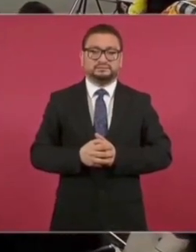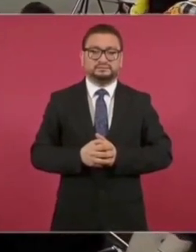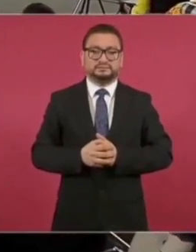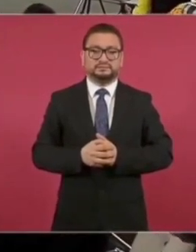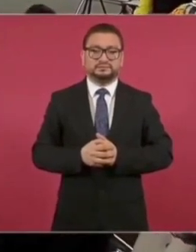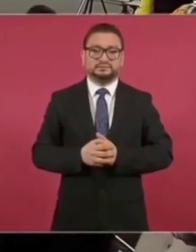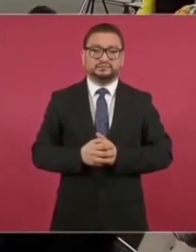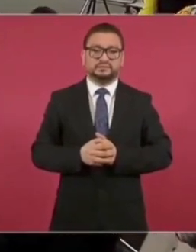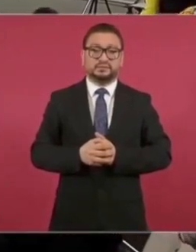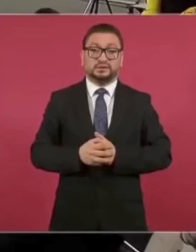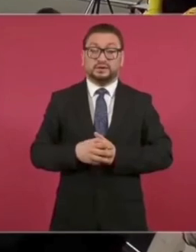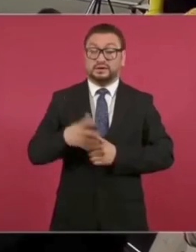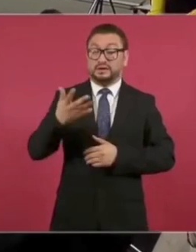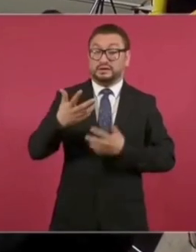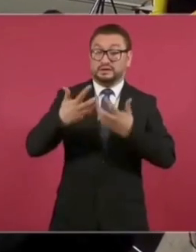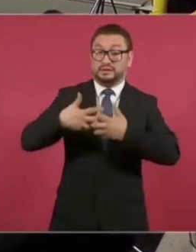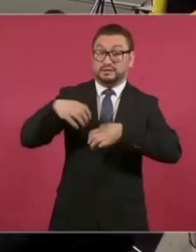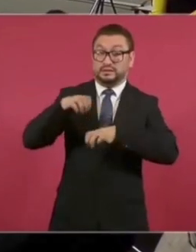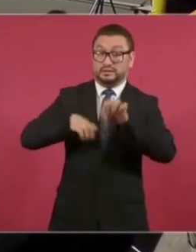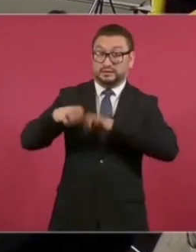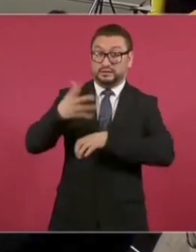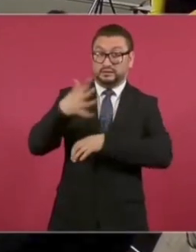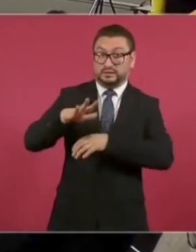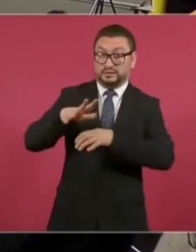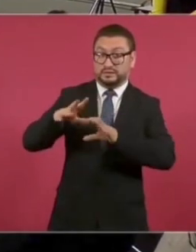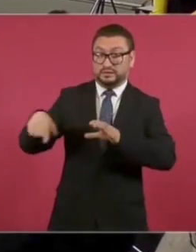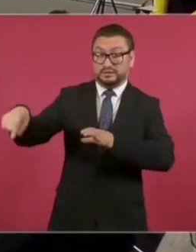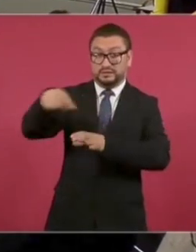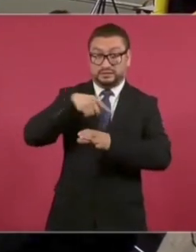Y las 10 empresas se llevaban